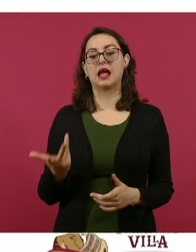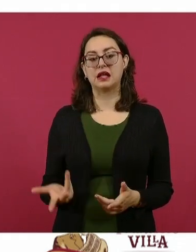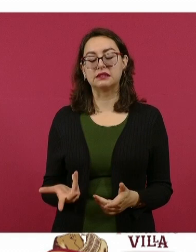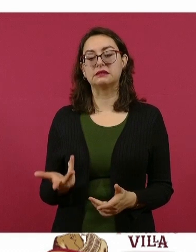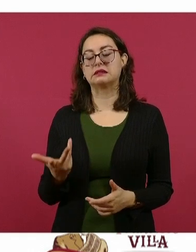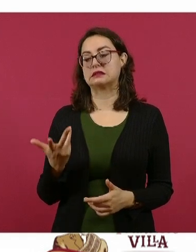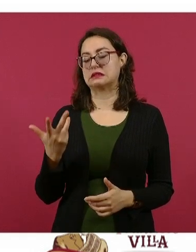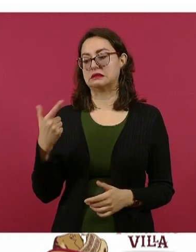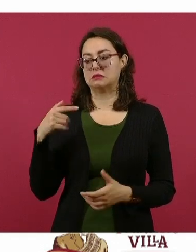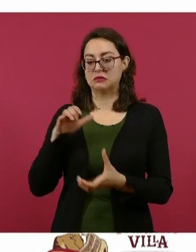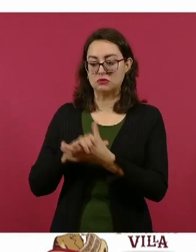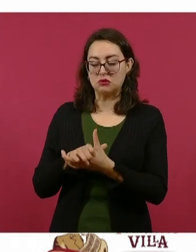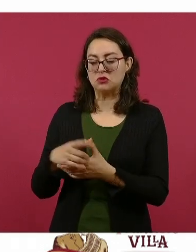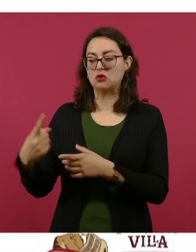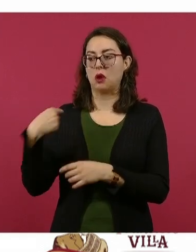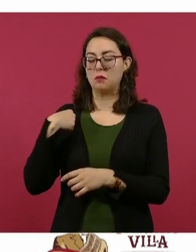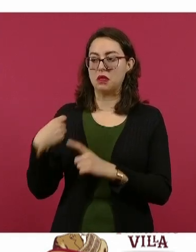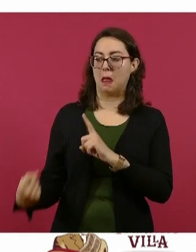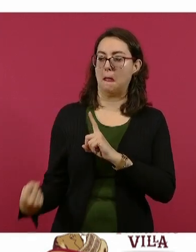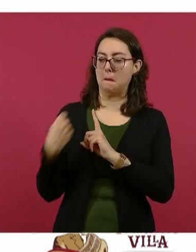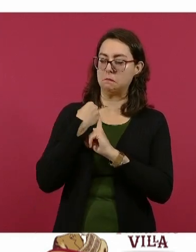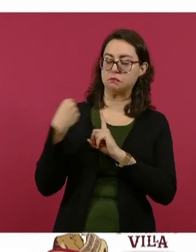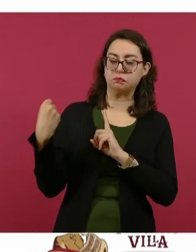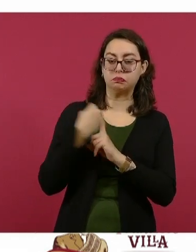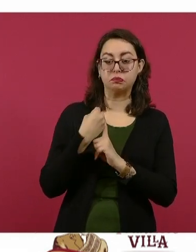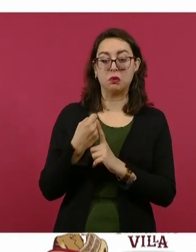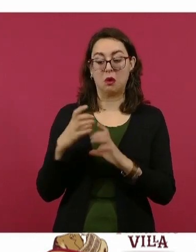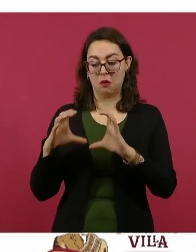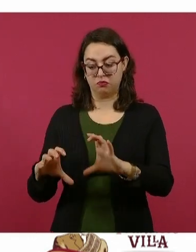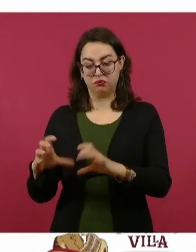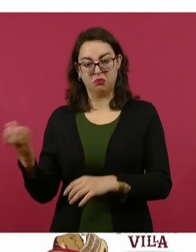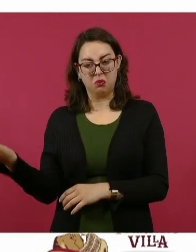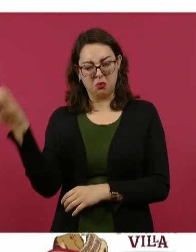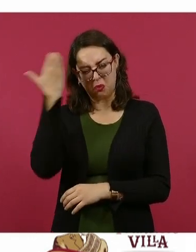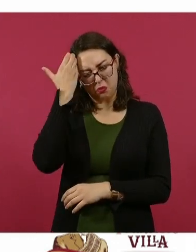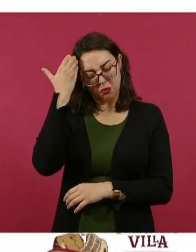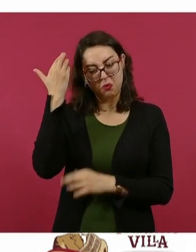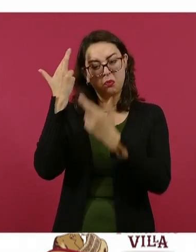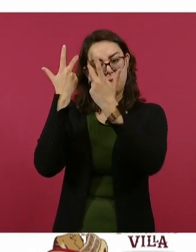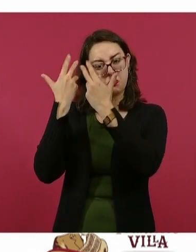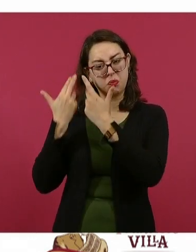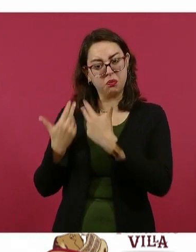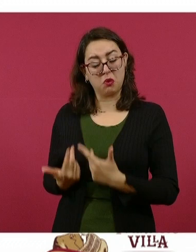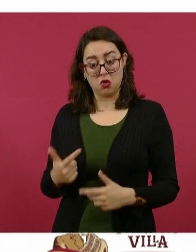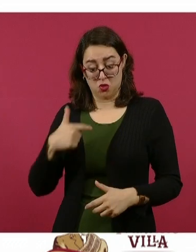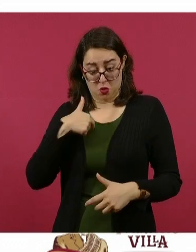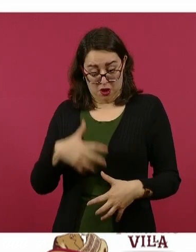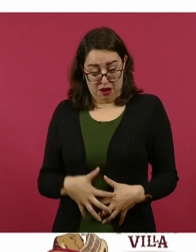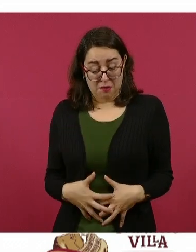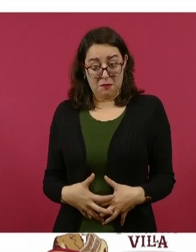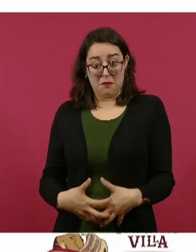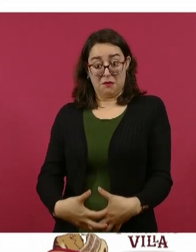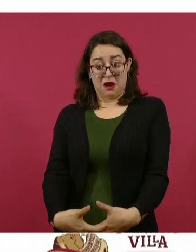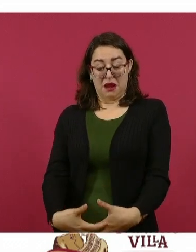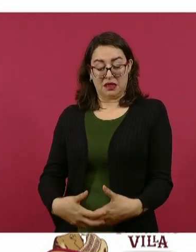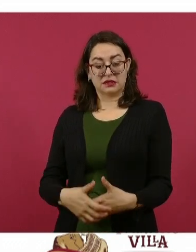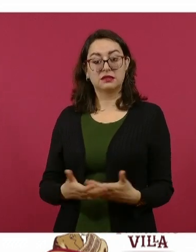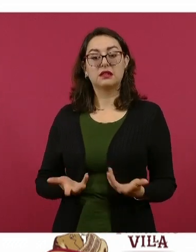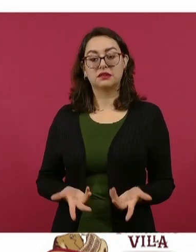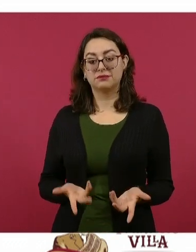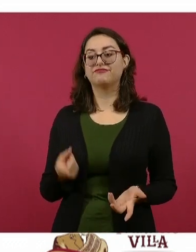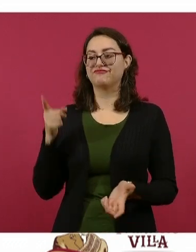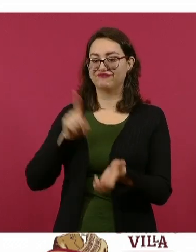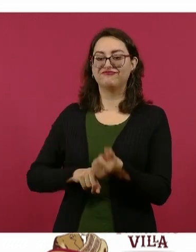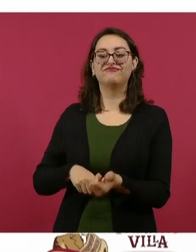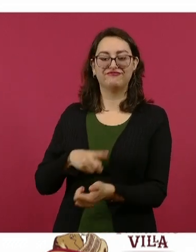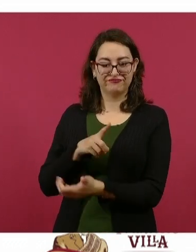me abrió la cabeza con un ladrillo. Cuando lo fui a visitar y estaba embarazada. Esta es la realidad que se vive en el